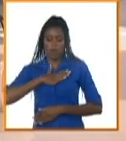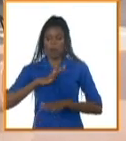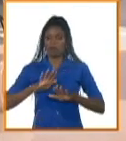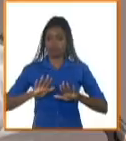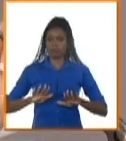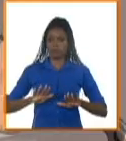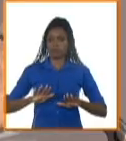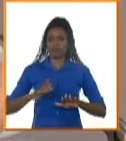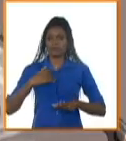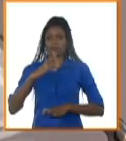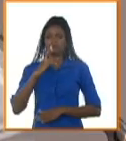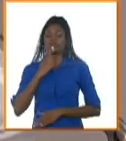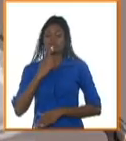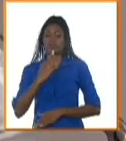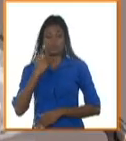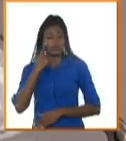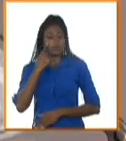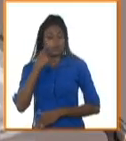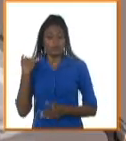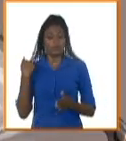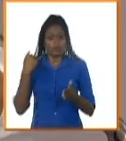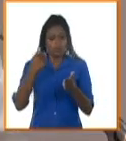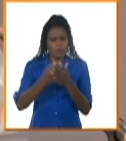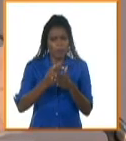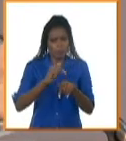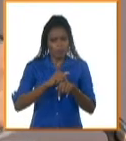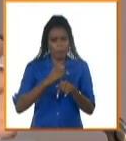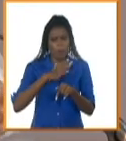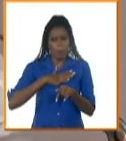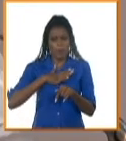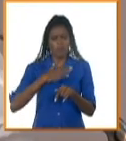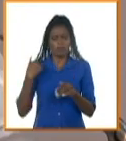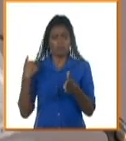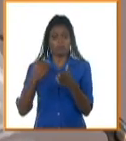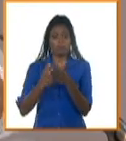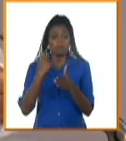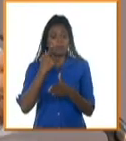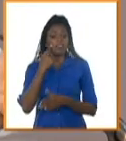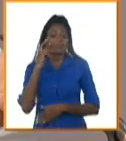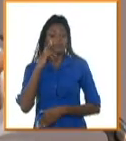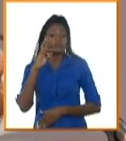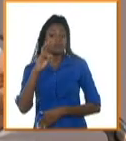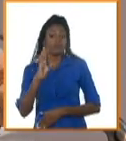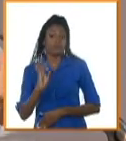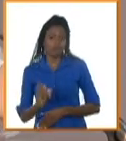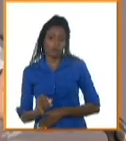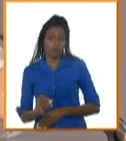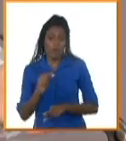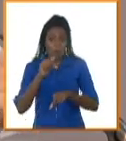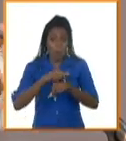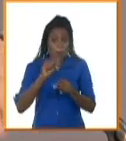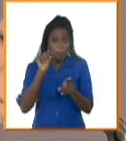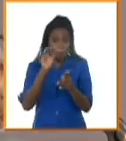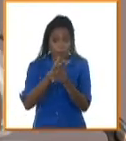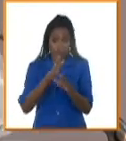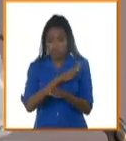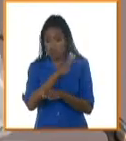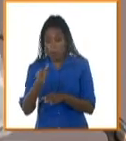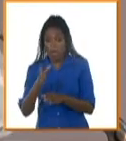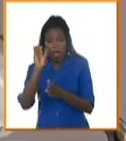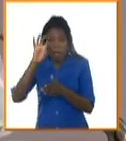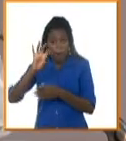y el resultado tiene que verse en un tiempo prudencial tiene que verse realmente porque desde la hora en punto que ya no vas al banco pues